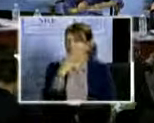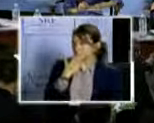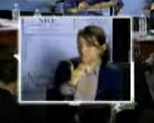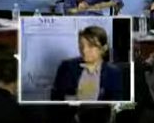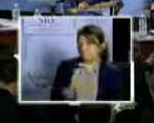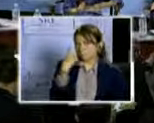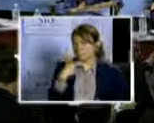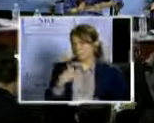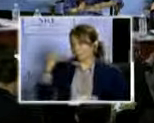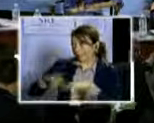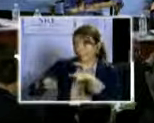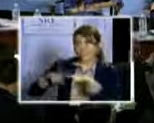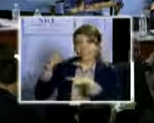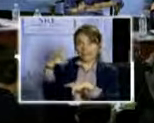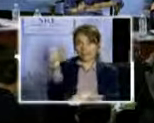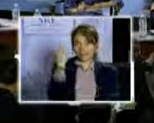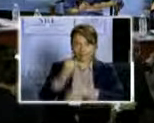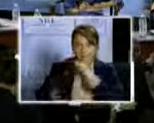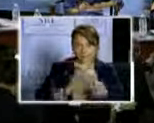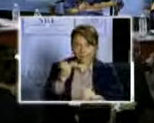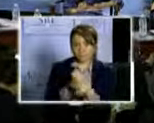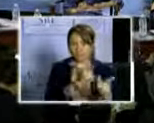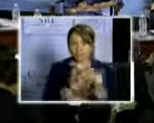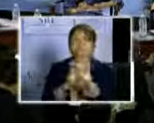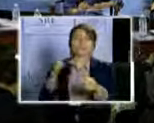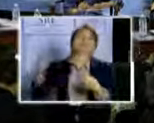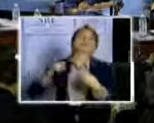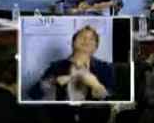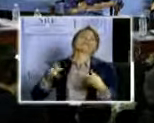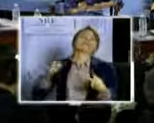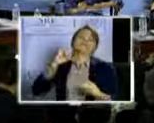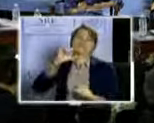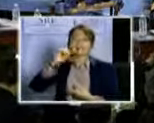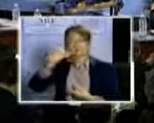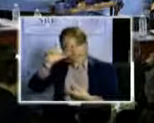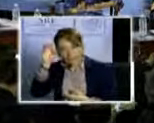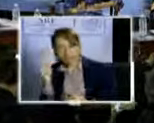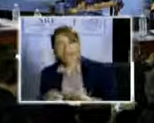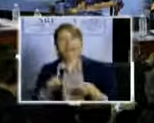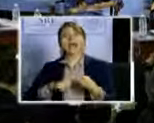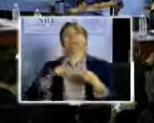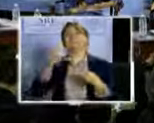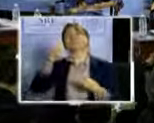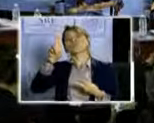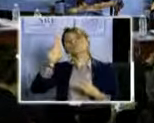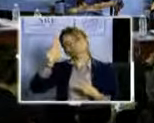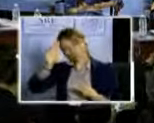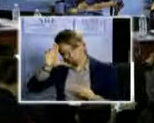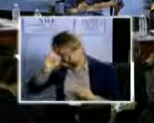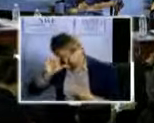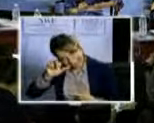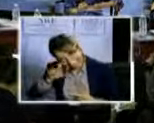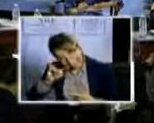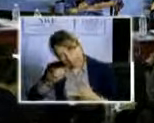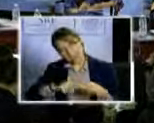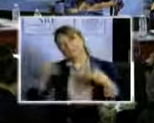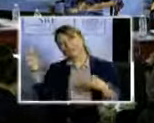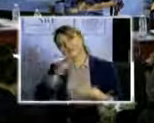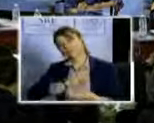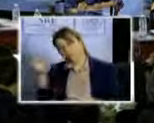en el escenario internacional? Estado Islámico, Ucrania, Rusia, bueno, el esfuerzo de Minsk es ciertamente multilateral, se suma Alemania